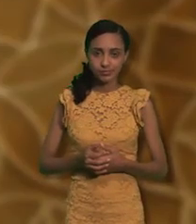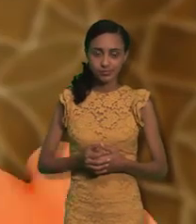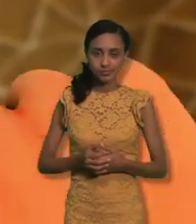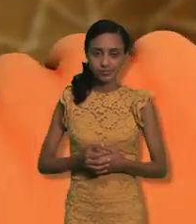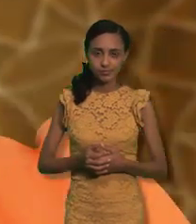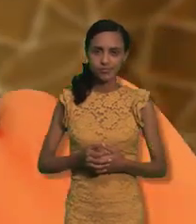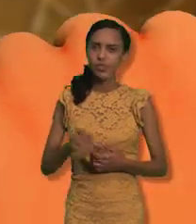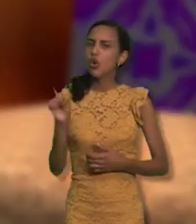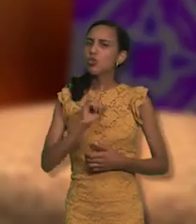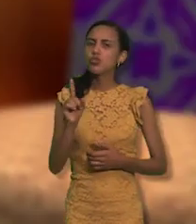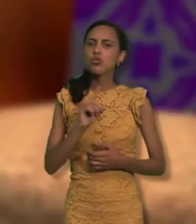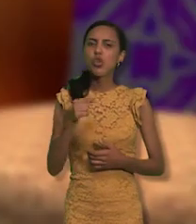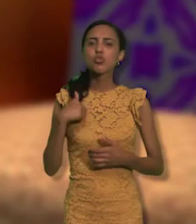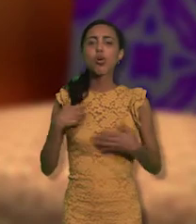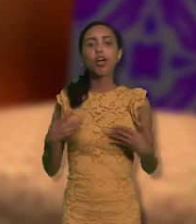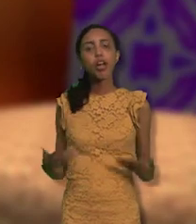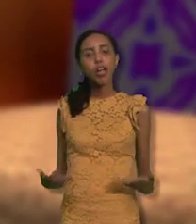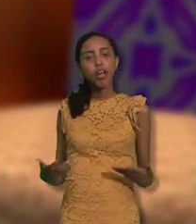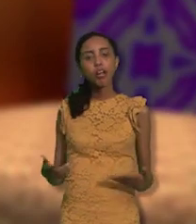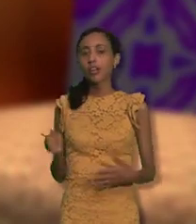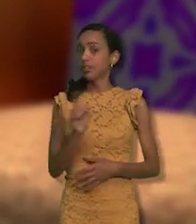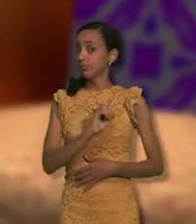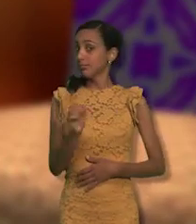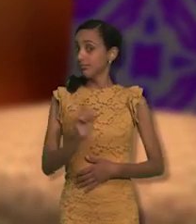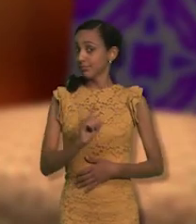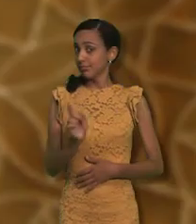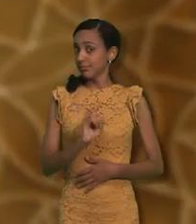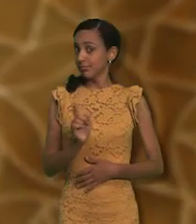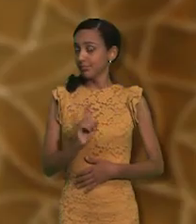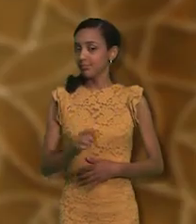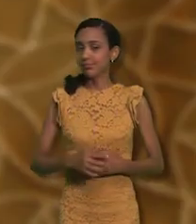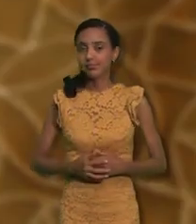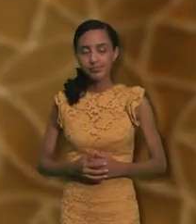¡Ay no! ¡Que yo no soy perezosa!